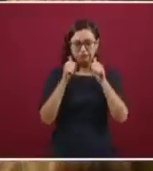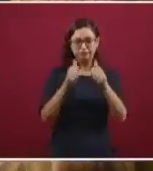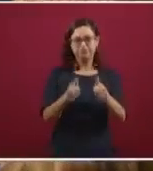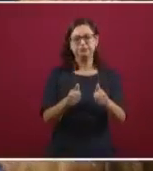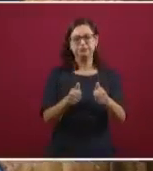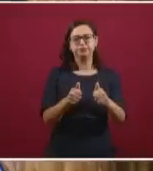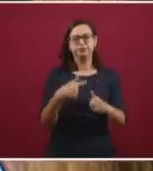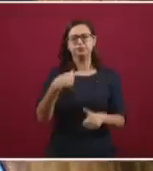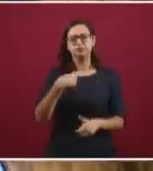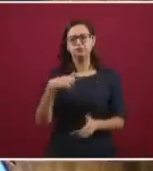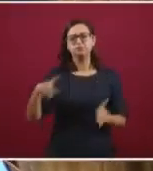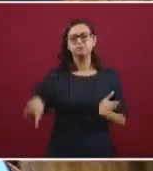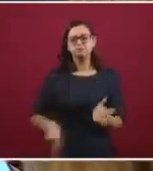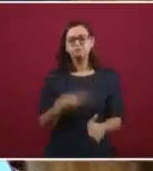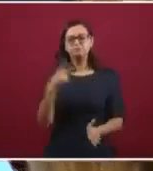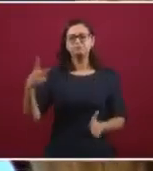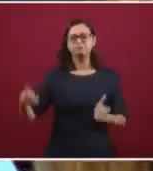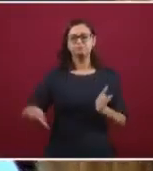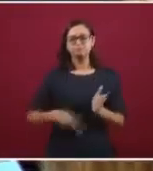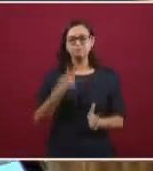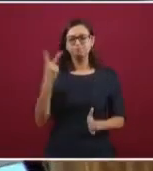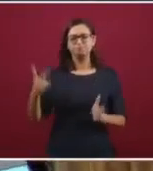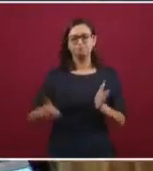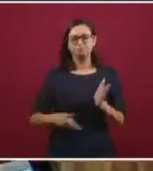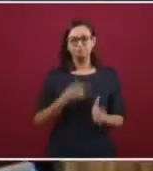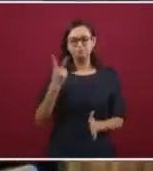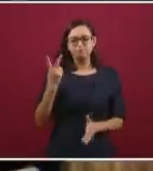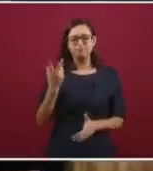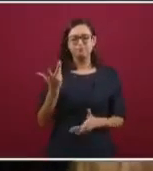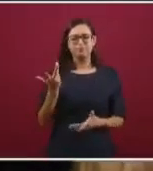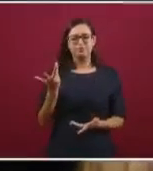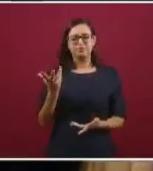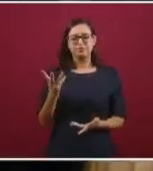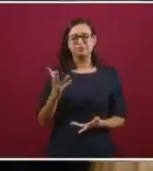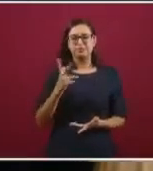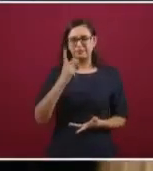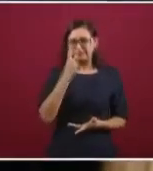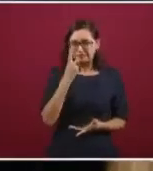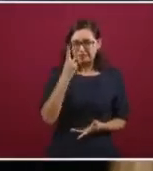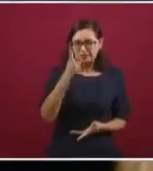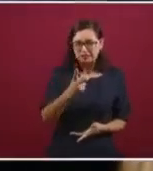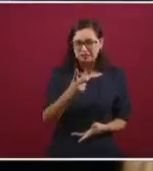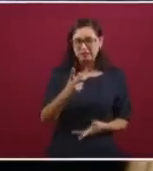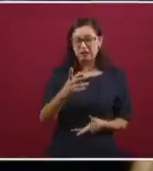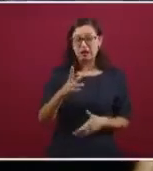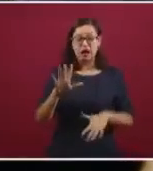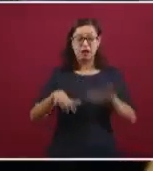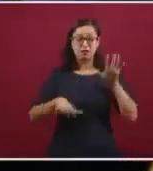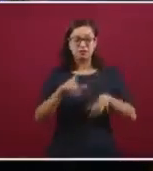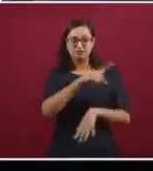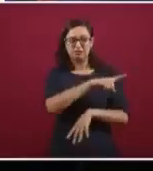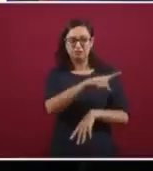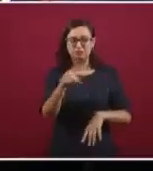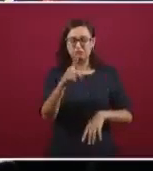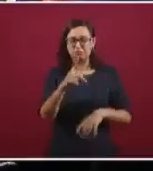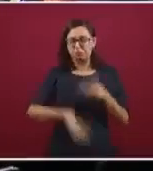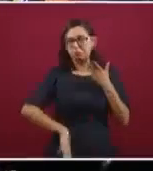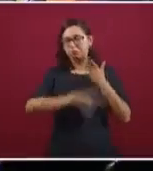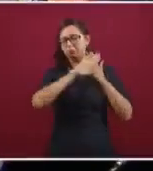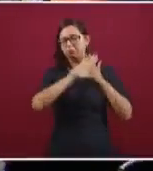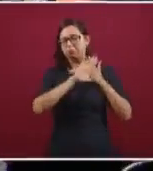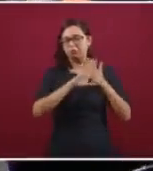He dicho en otras ocasiones, y hasta se malinterpretó, pero no